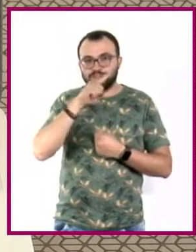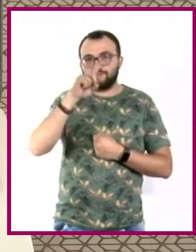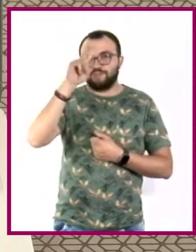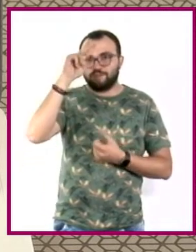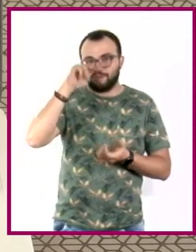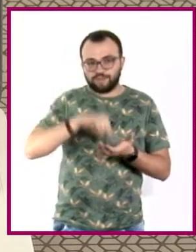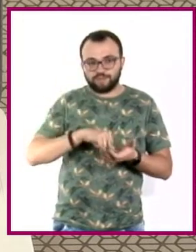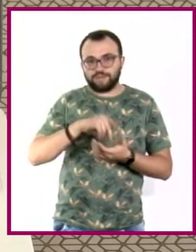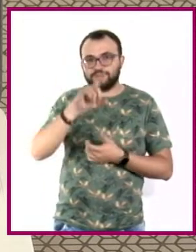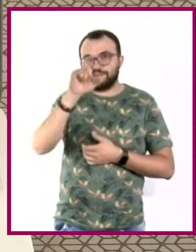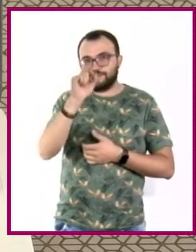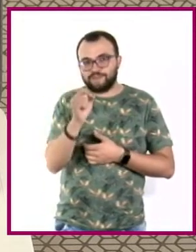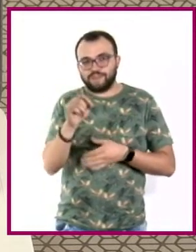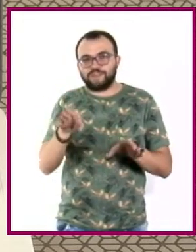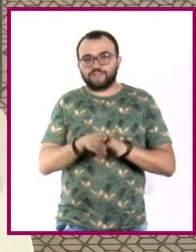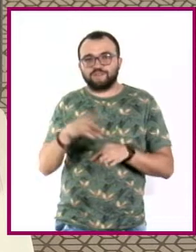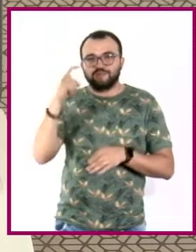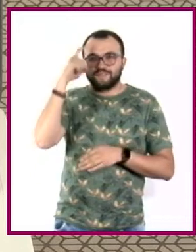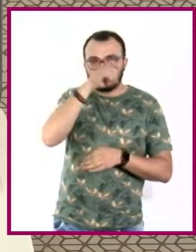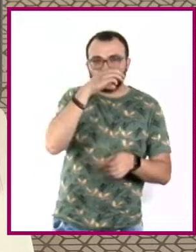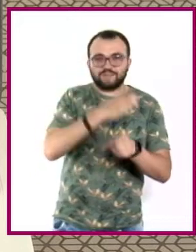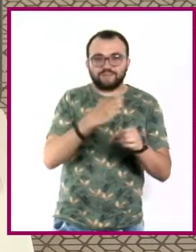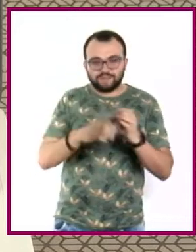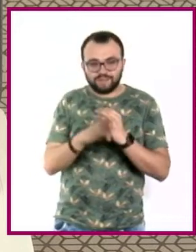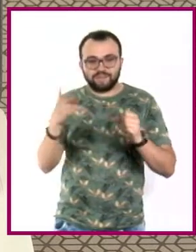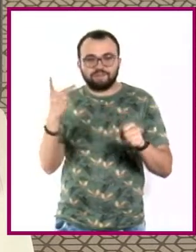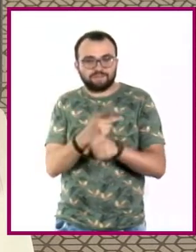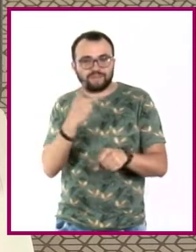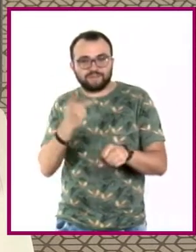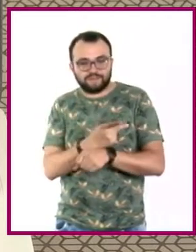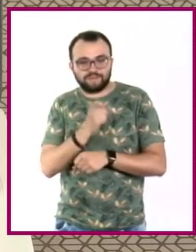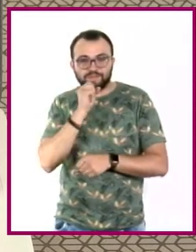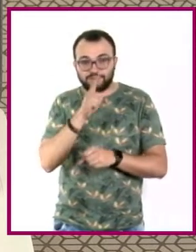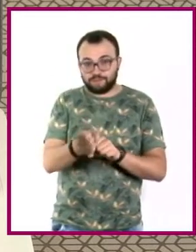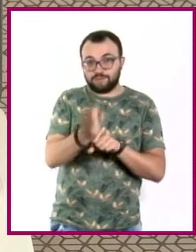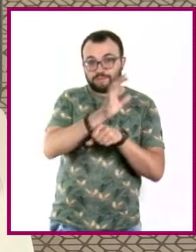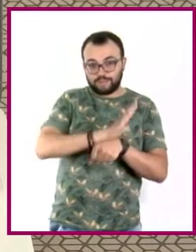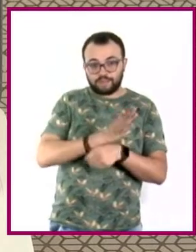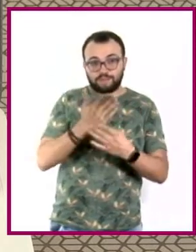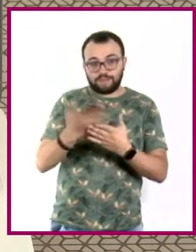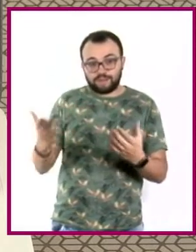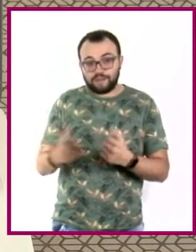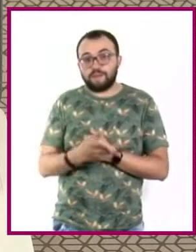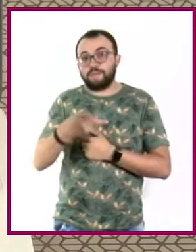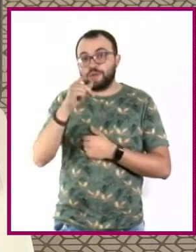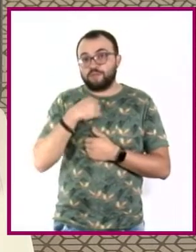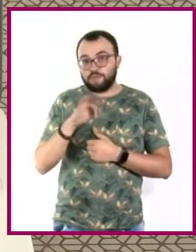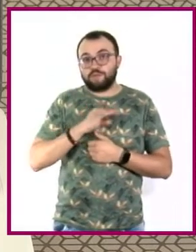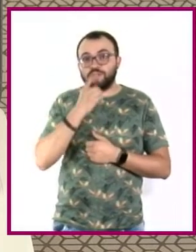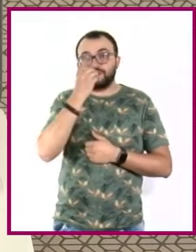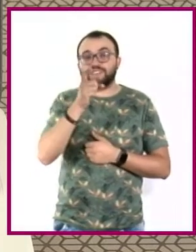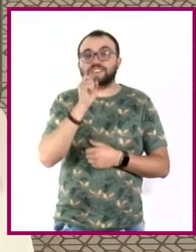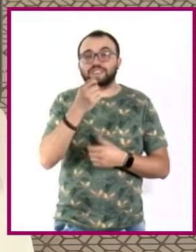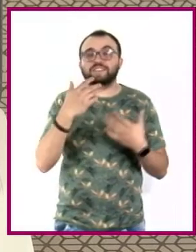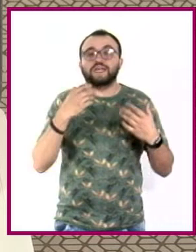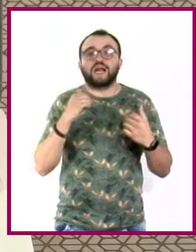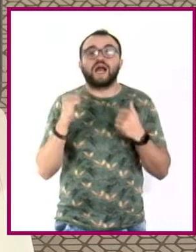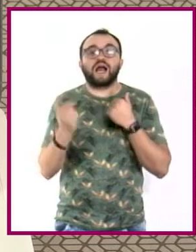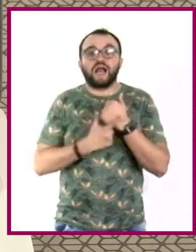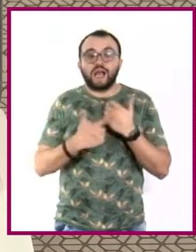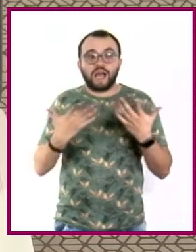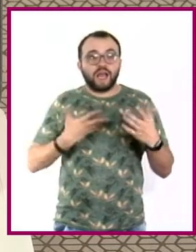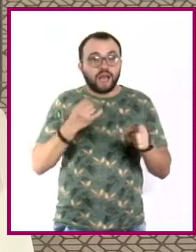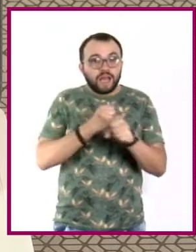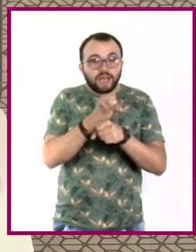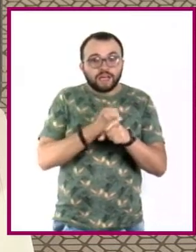de esta complejidad y de lo que nos sucedió con la pandemia. Pero sí puedo decir que si hay alguien investigando, lo está